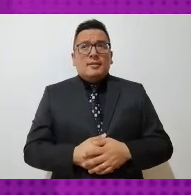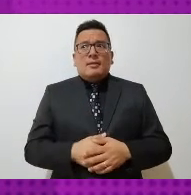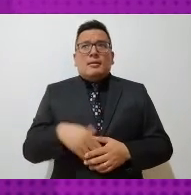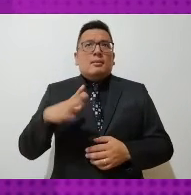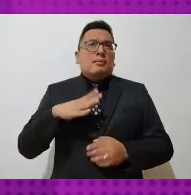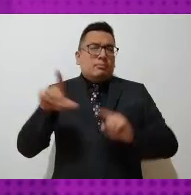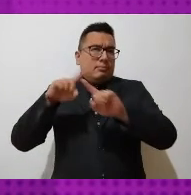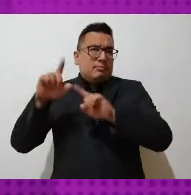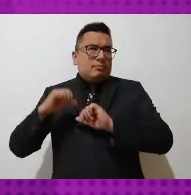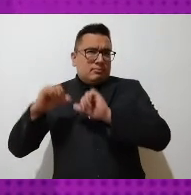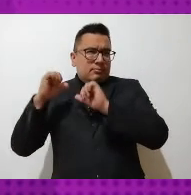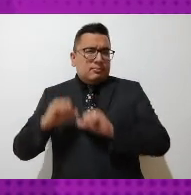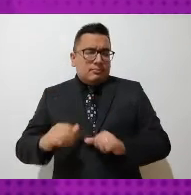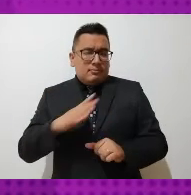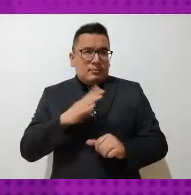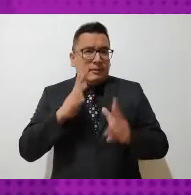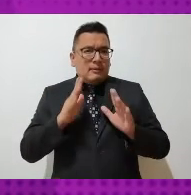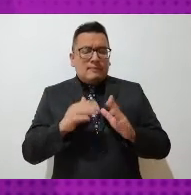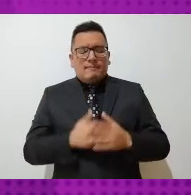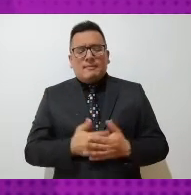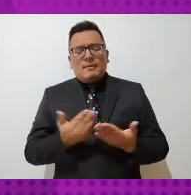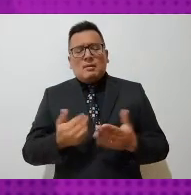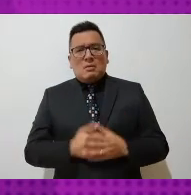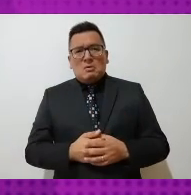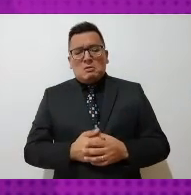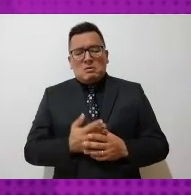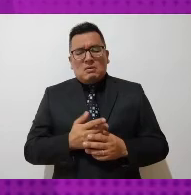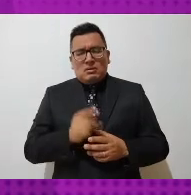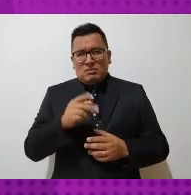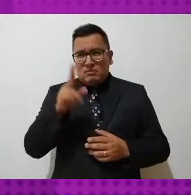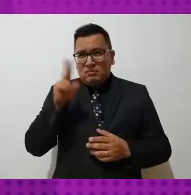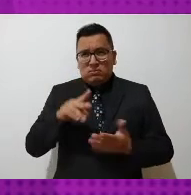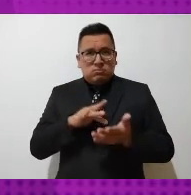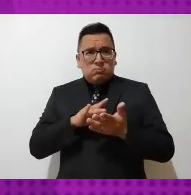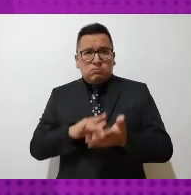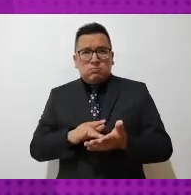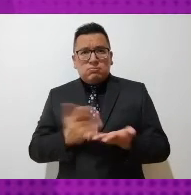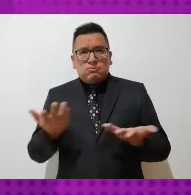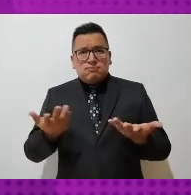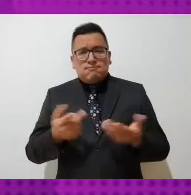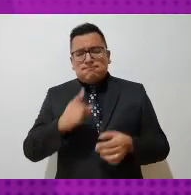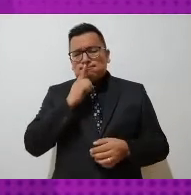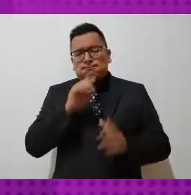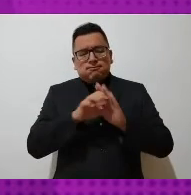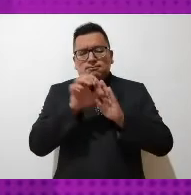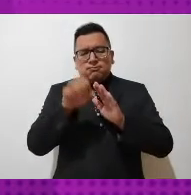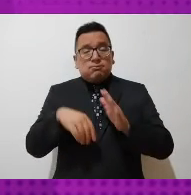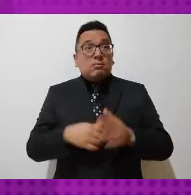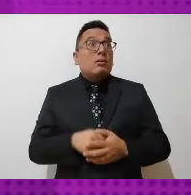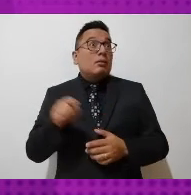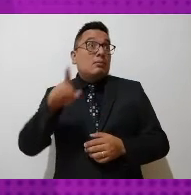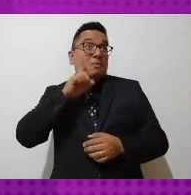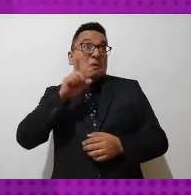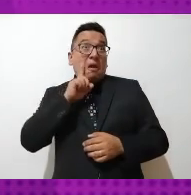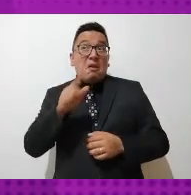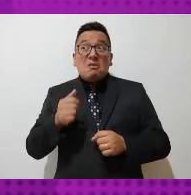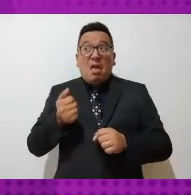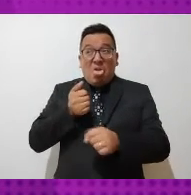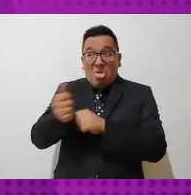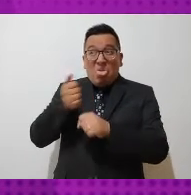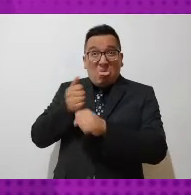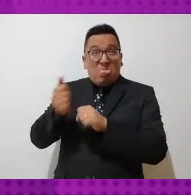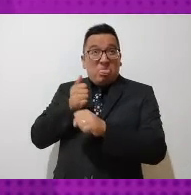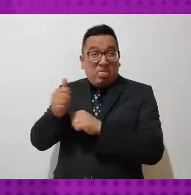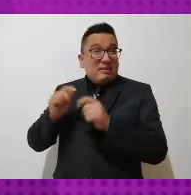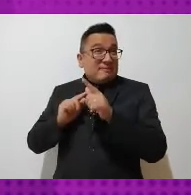legislativo, en el ejecutivo, realmente esto no ha hecho, por ejemplo, no ha sido eficiente para disminuir la violencia política contra